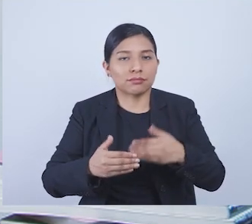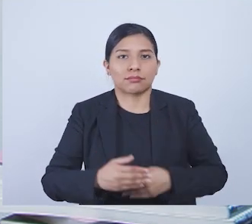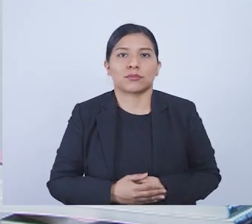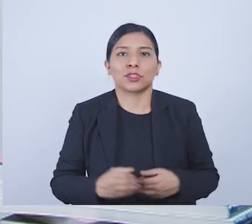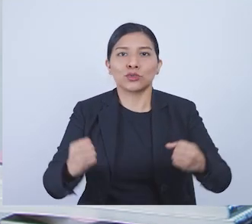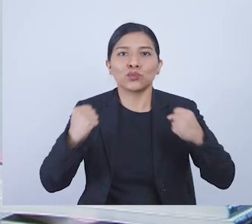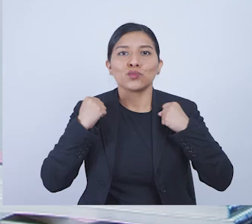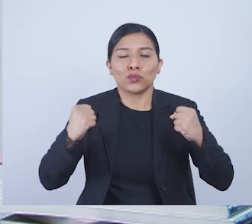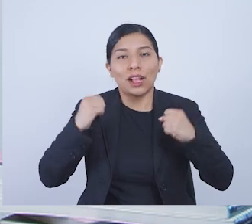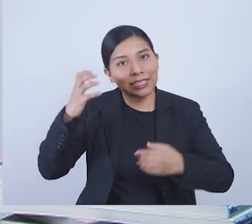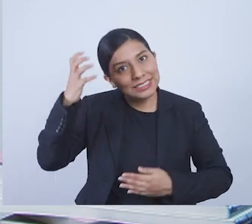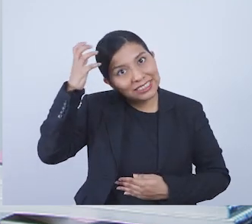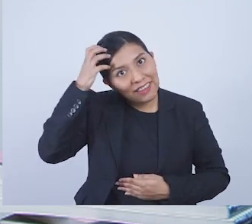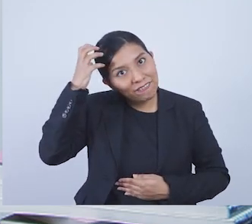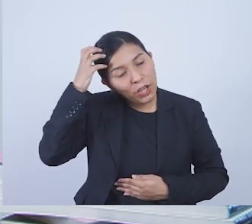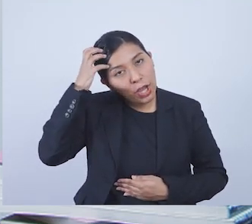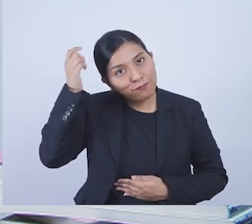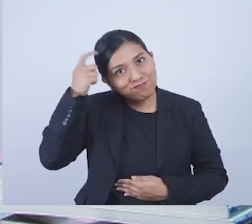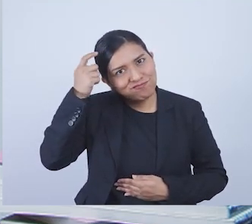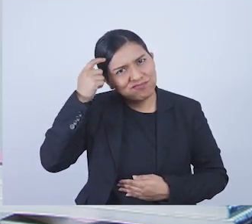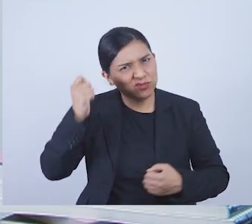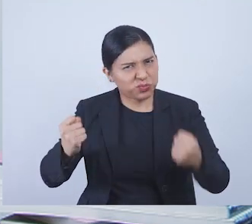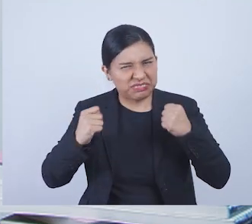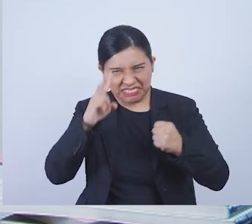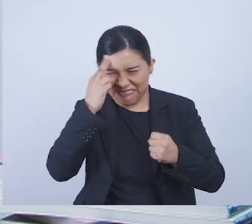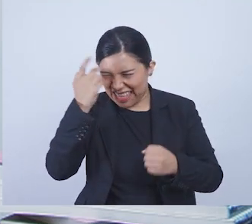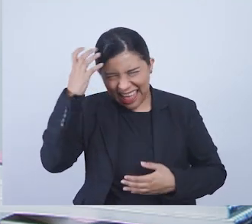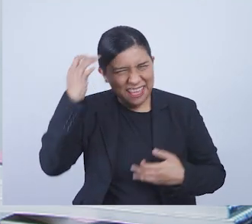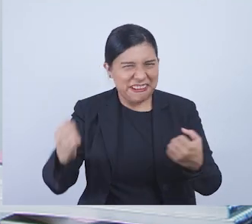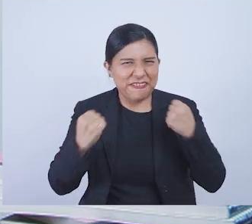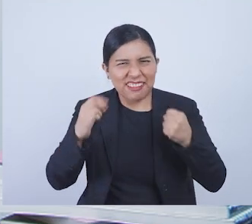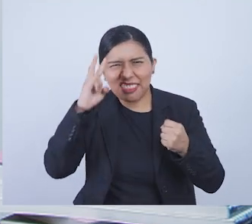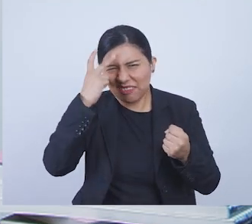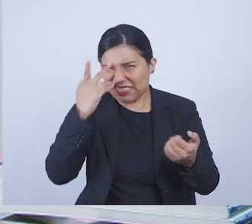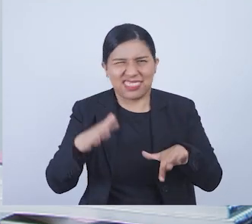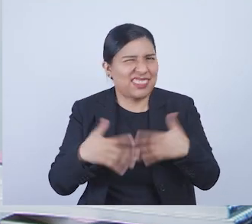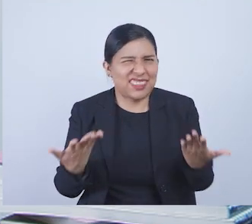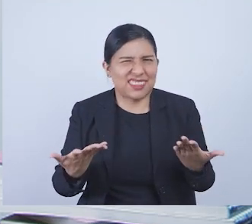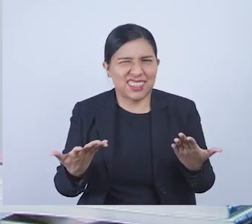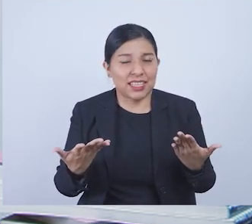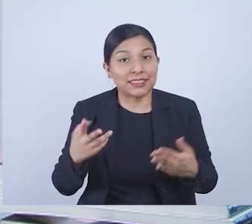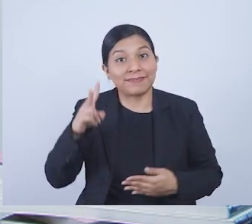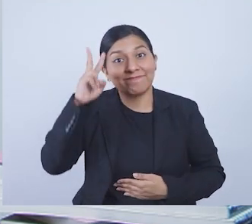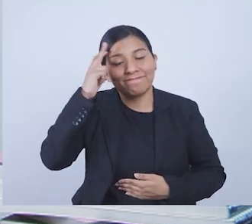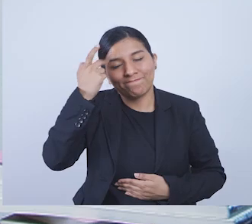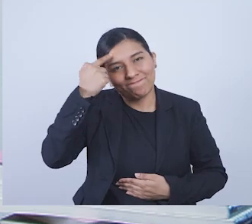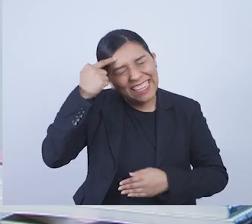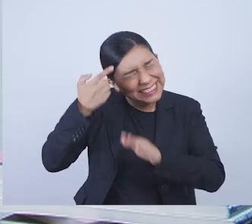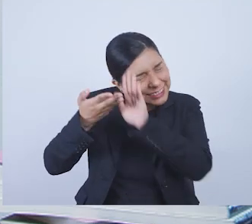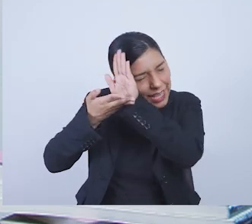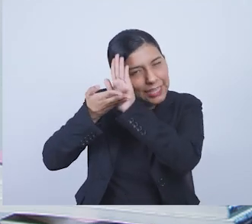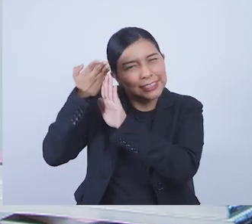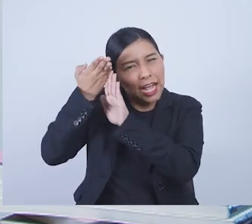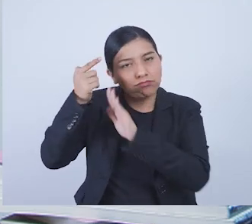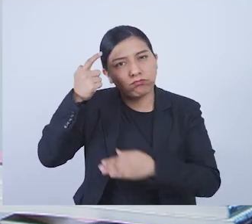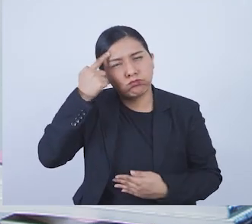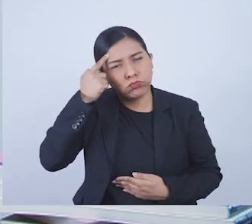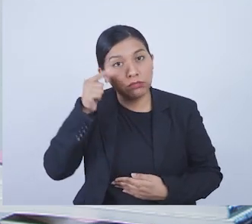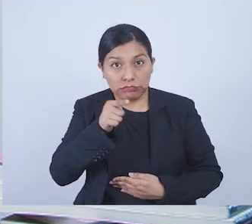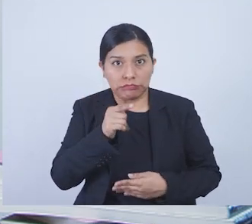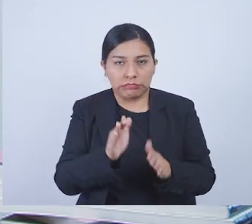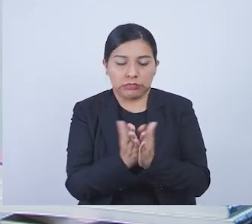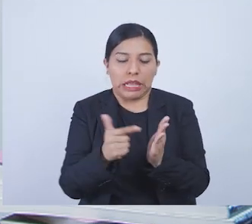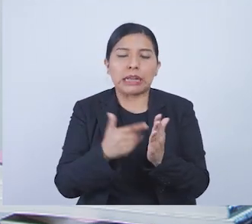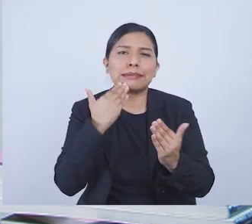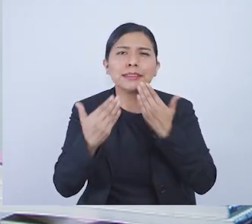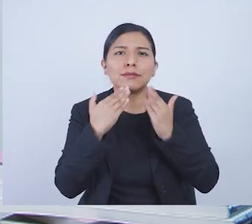gimnasia cerebral o brain gym. ¿En qué consisten estos ejercicios de gimnasia cerebral? Y están estructurados dentro de un manual